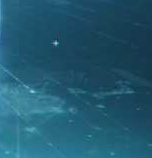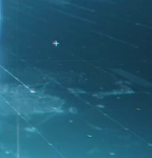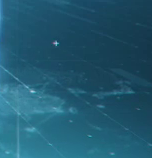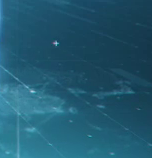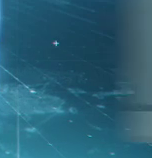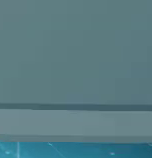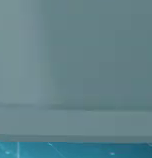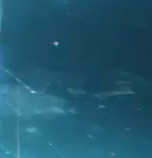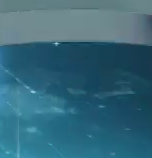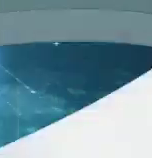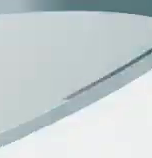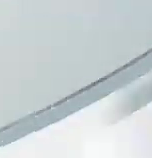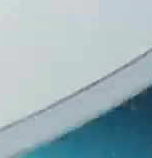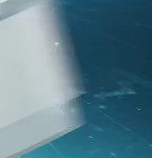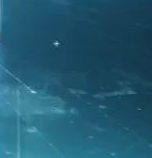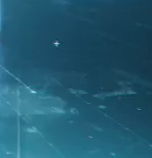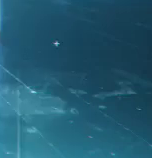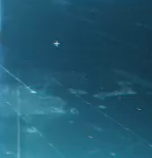Suprema Corte.